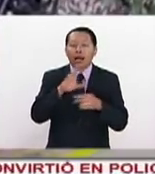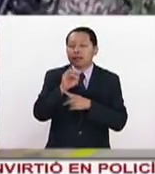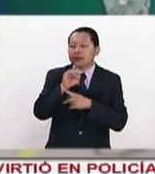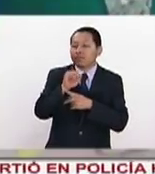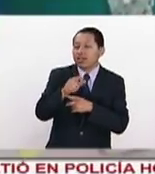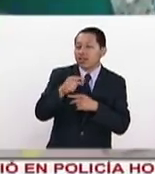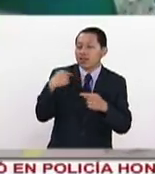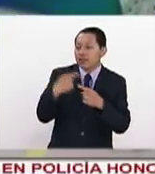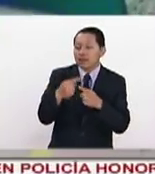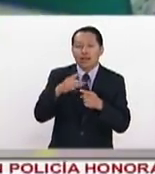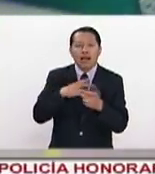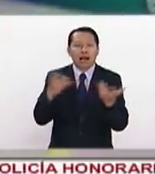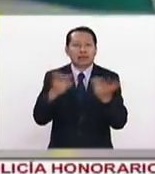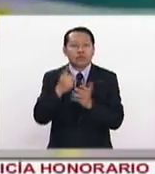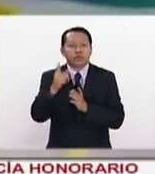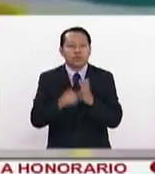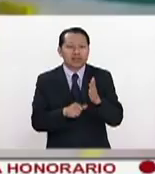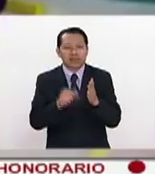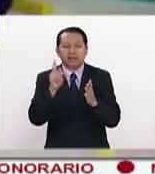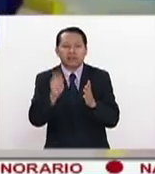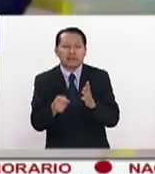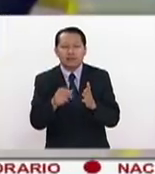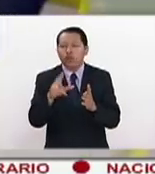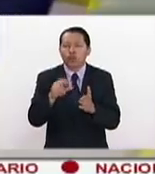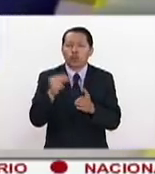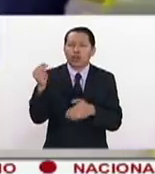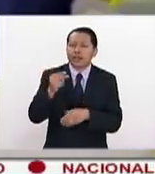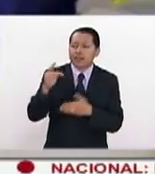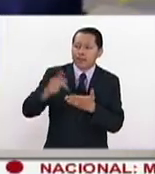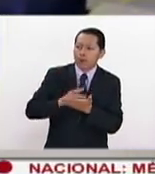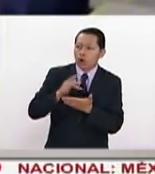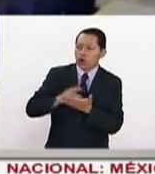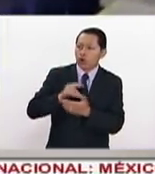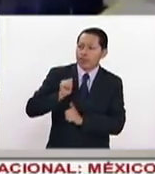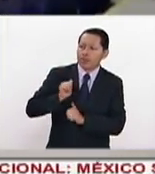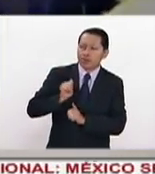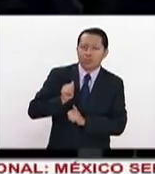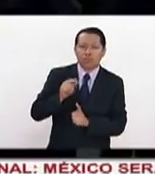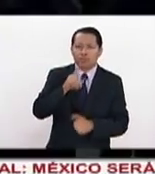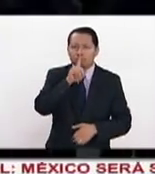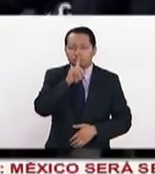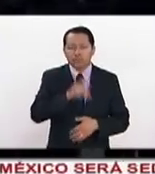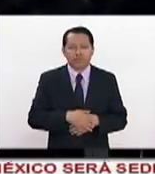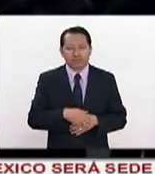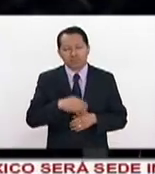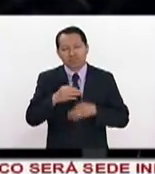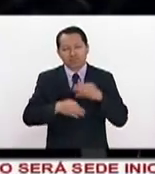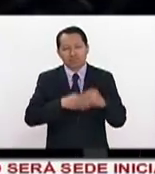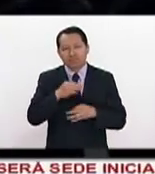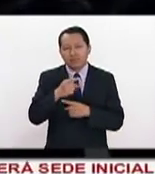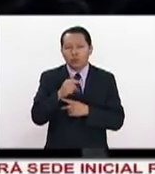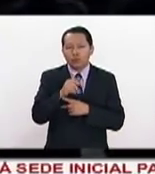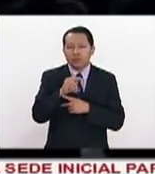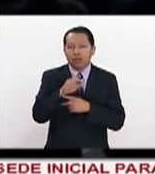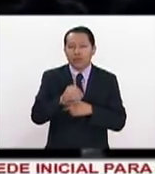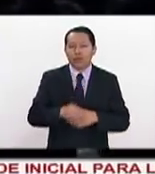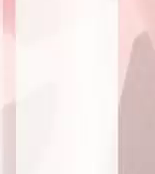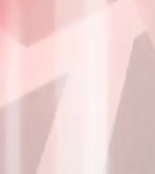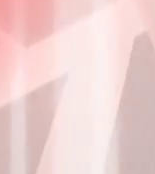un mes de su implementación no se ha requerido del apoyo de las fuerzas de seguridad militar. Para México al Día, Gustavo Castillo.